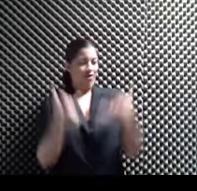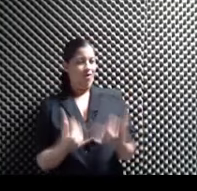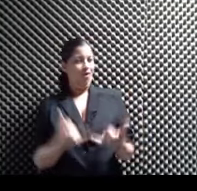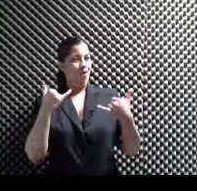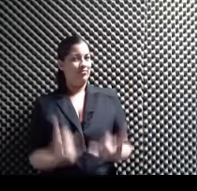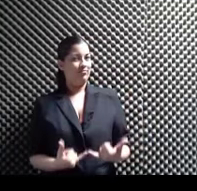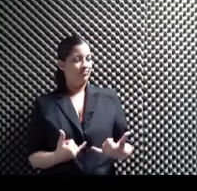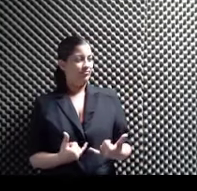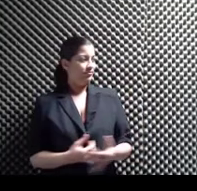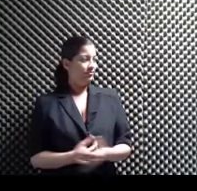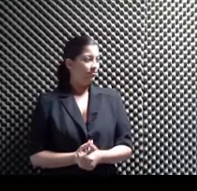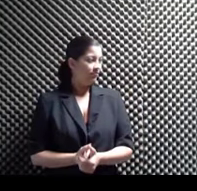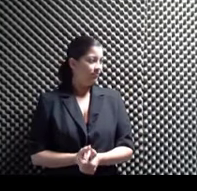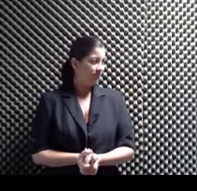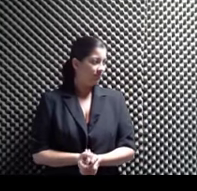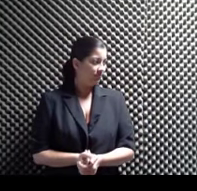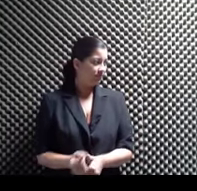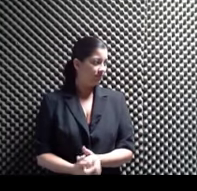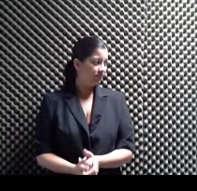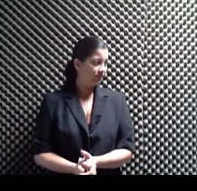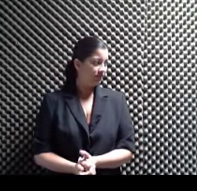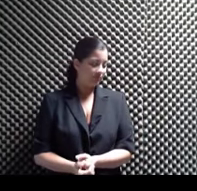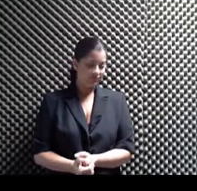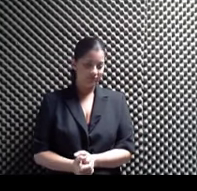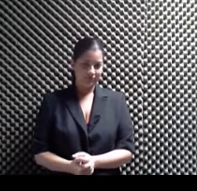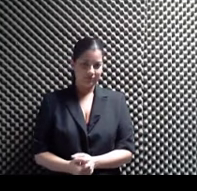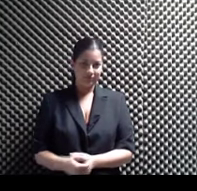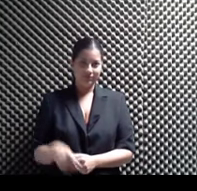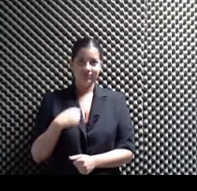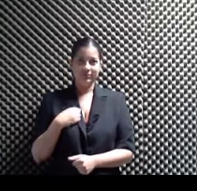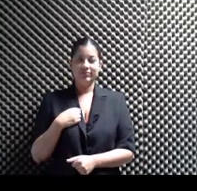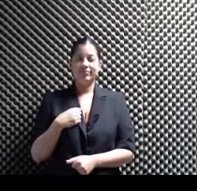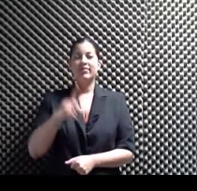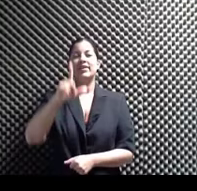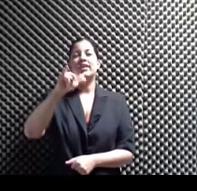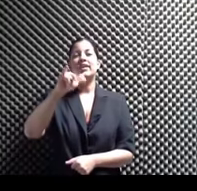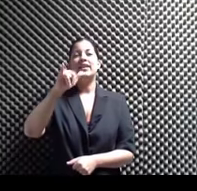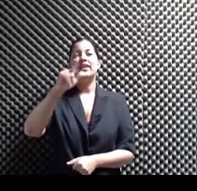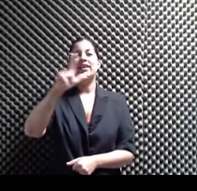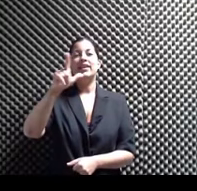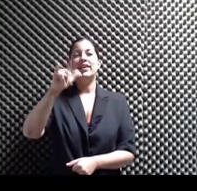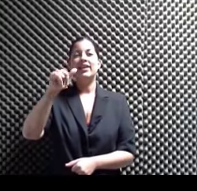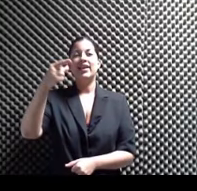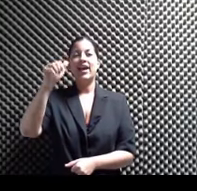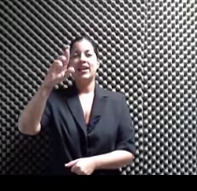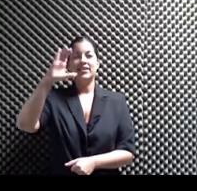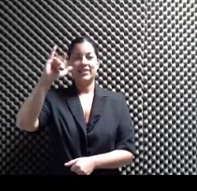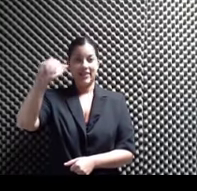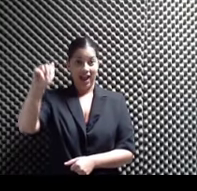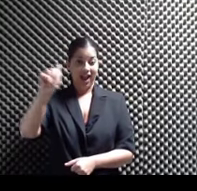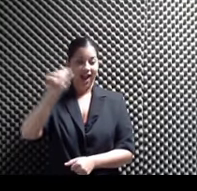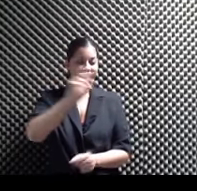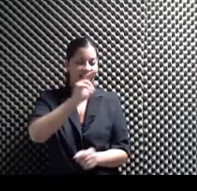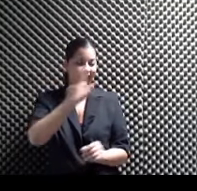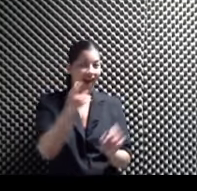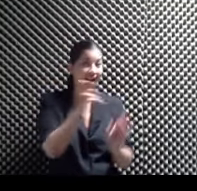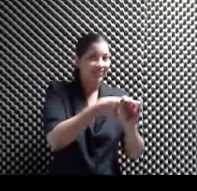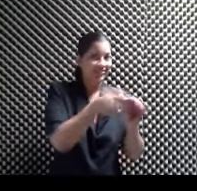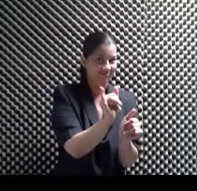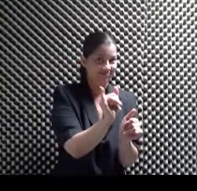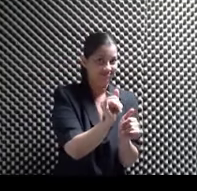Y entonces Está lidiado Por Lili García Que es la otra Integrante Que es otra Con pinche Que es prima también De Marian